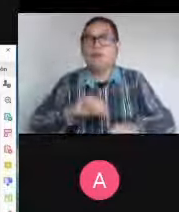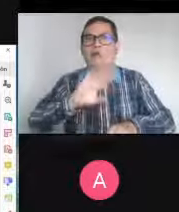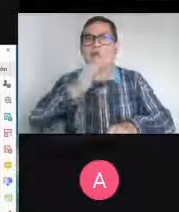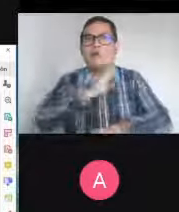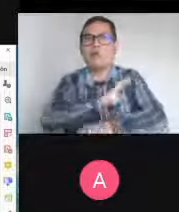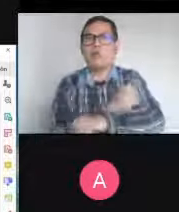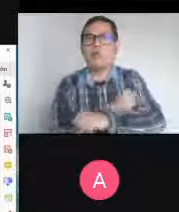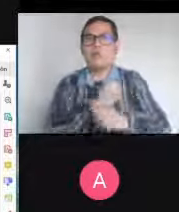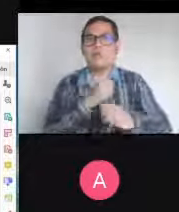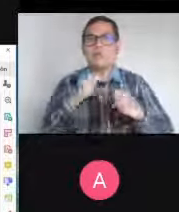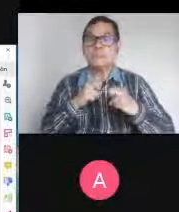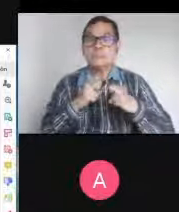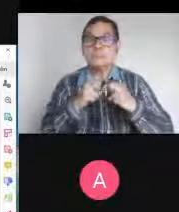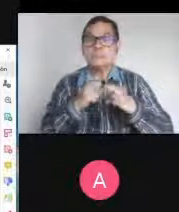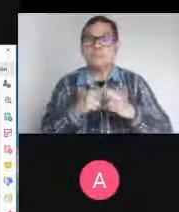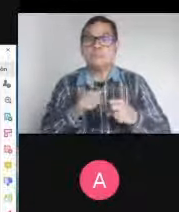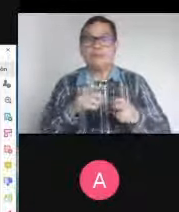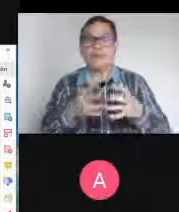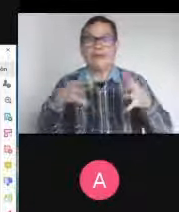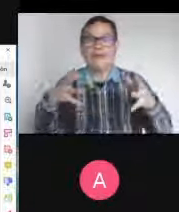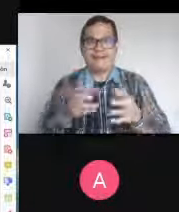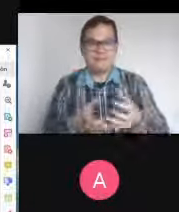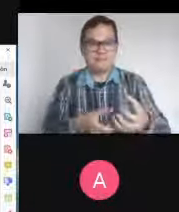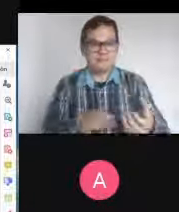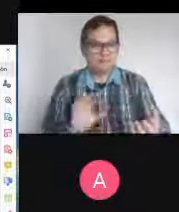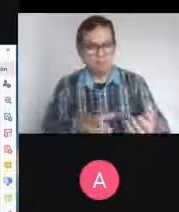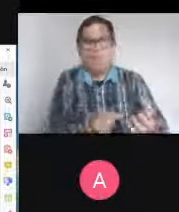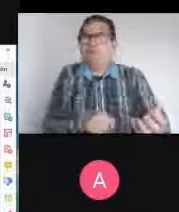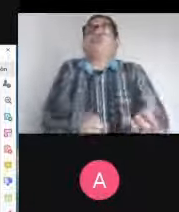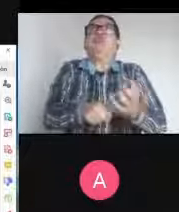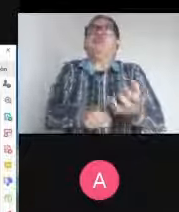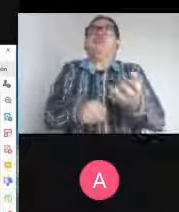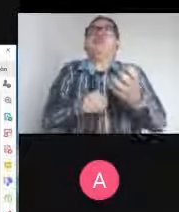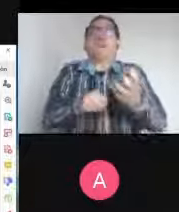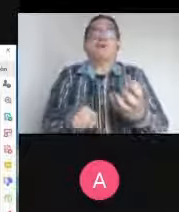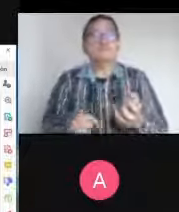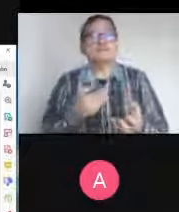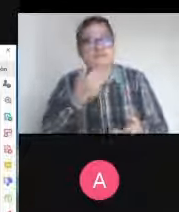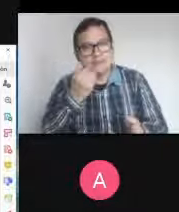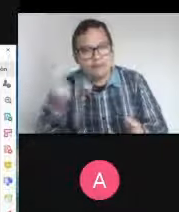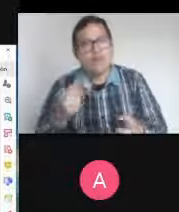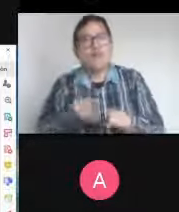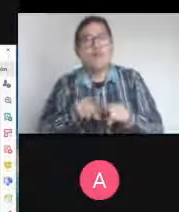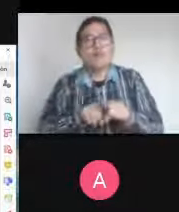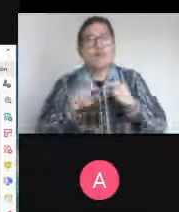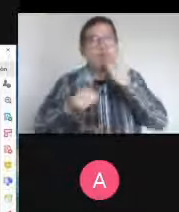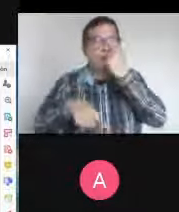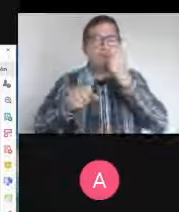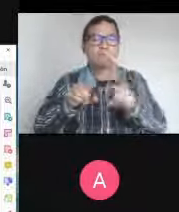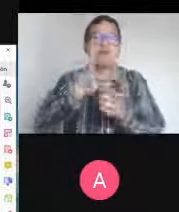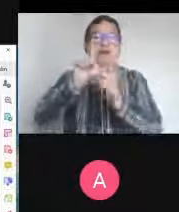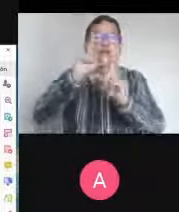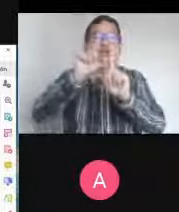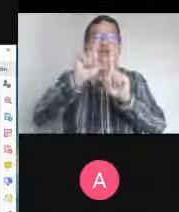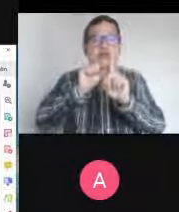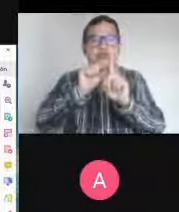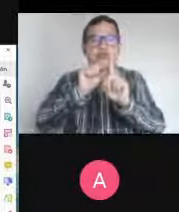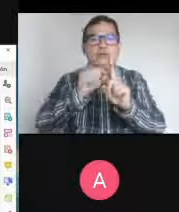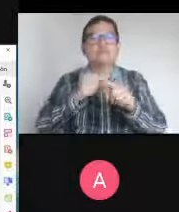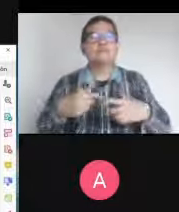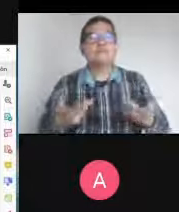ninguna lesión. Igualmente pues lo que se recomienda es siempre descargar el condensador. Entonces el condensador pues lo descargamos haciendo un